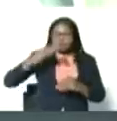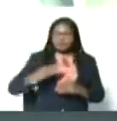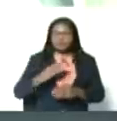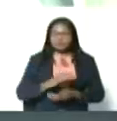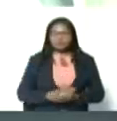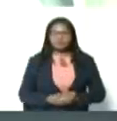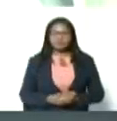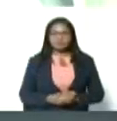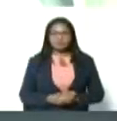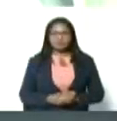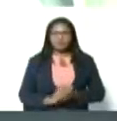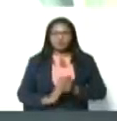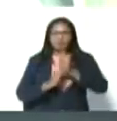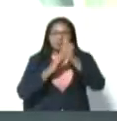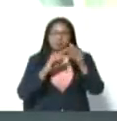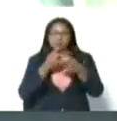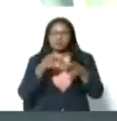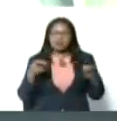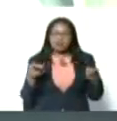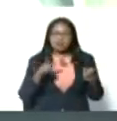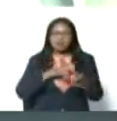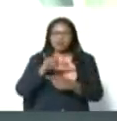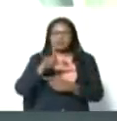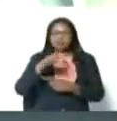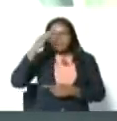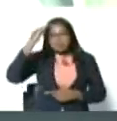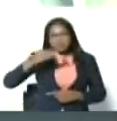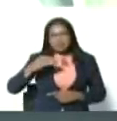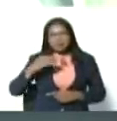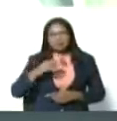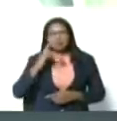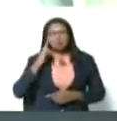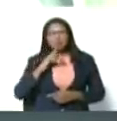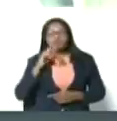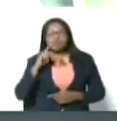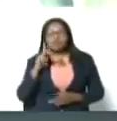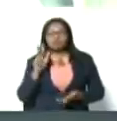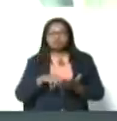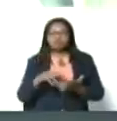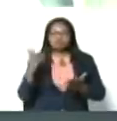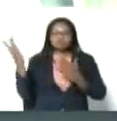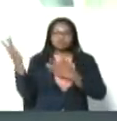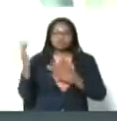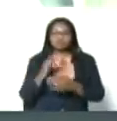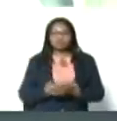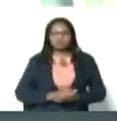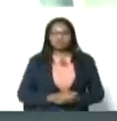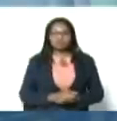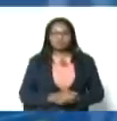Ponte, comandante general de la aviación militar bolivariana. ¡Adelante!